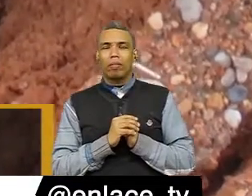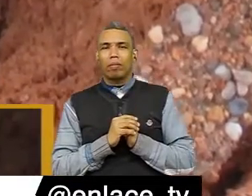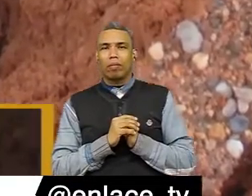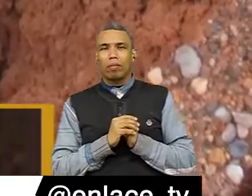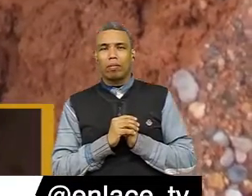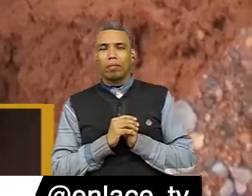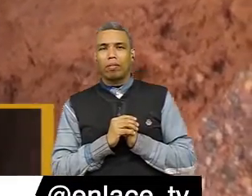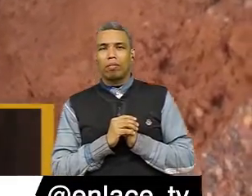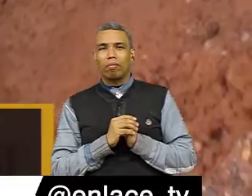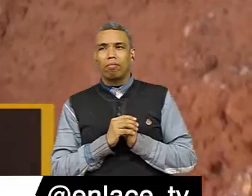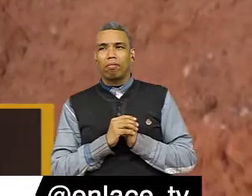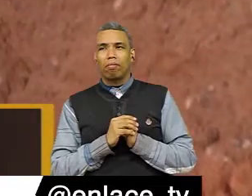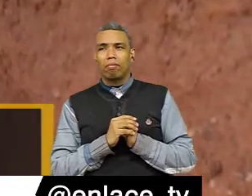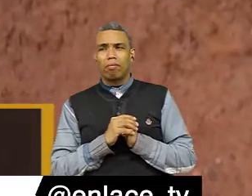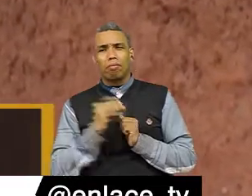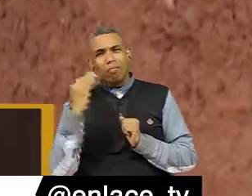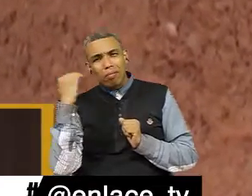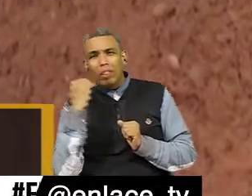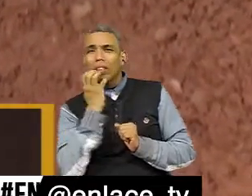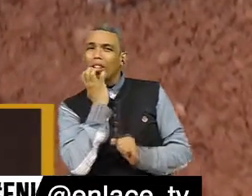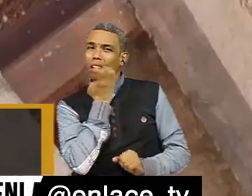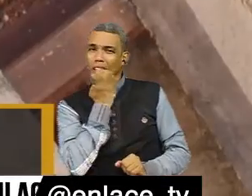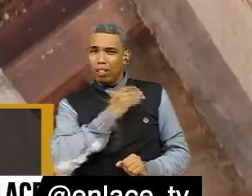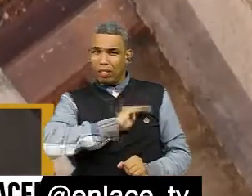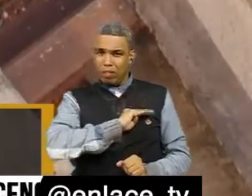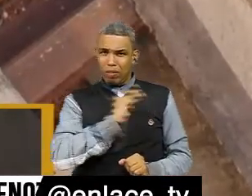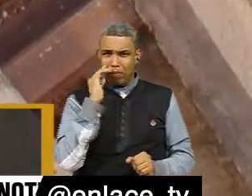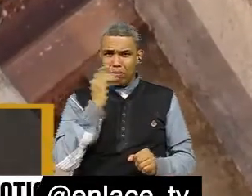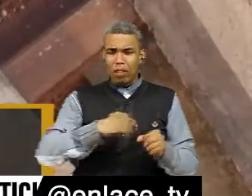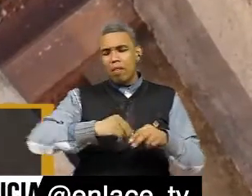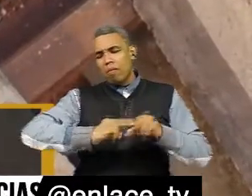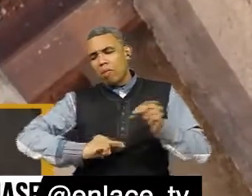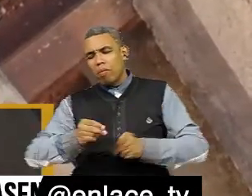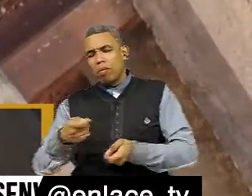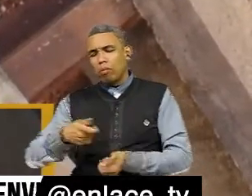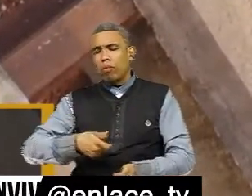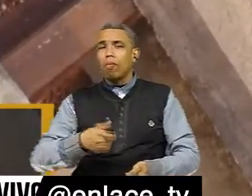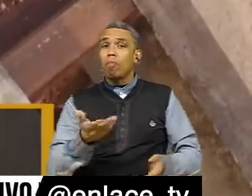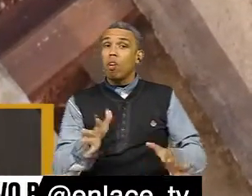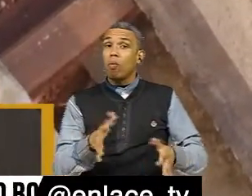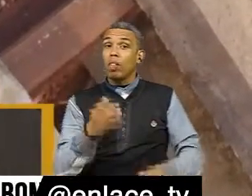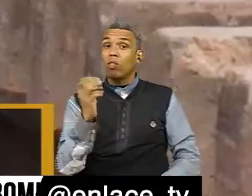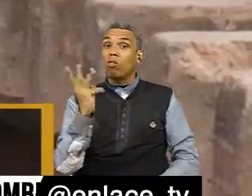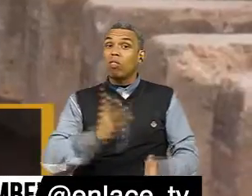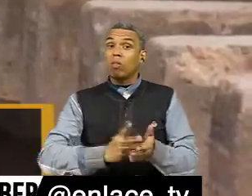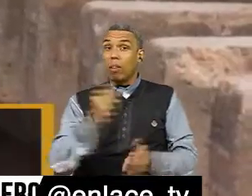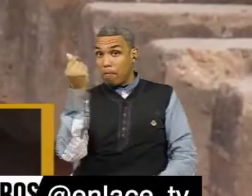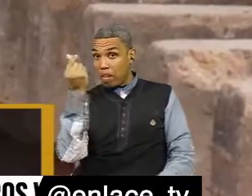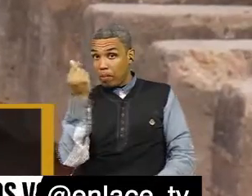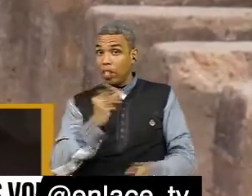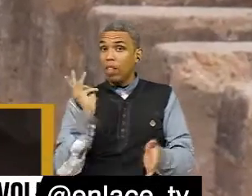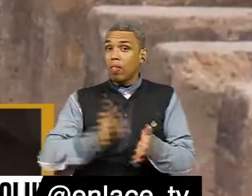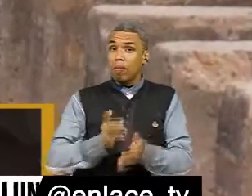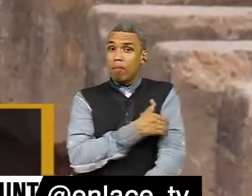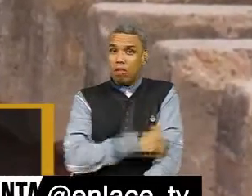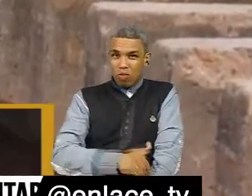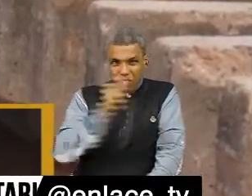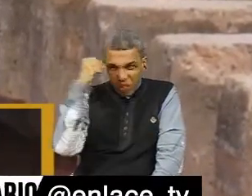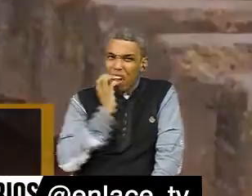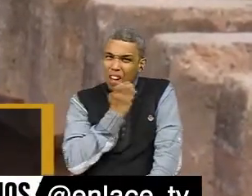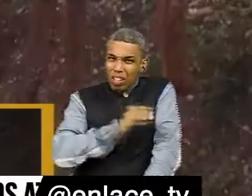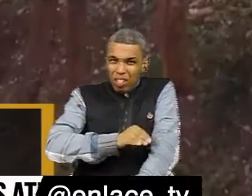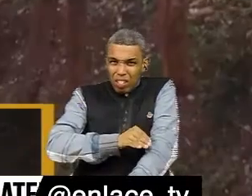Culver, obra contratada por la pasada administración municipal a un costo cercano a los 3.000 millones de pesos con recursos del crédito. Uno de los